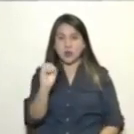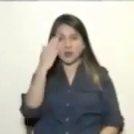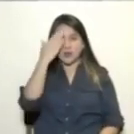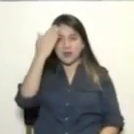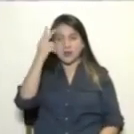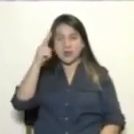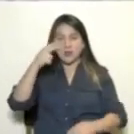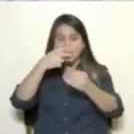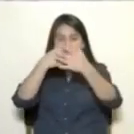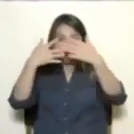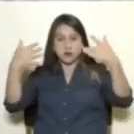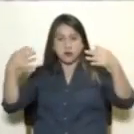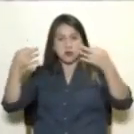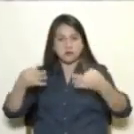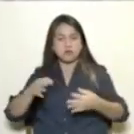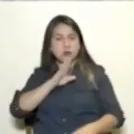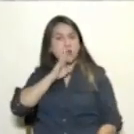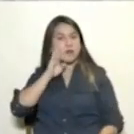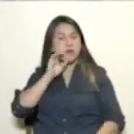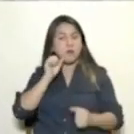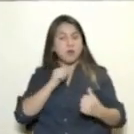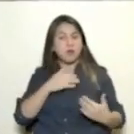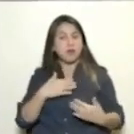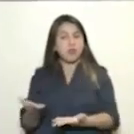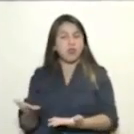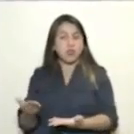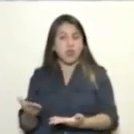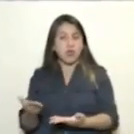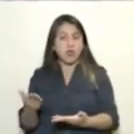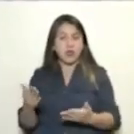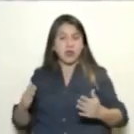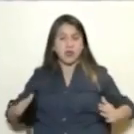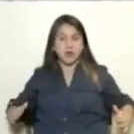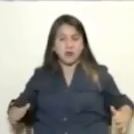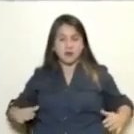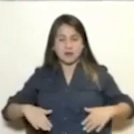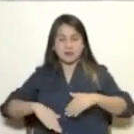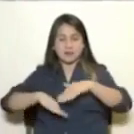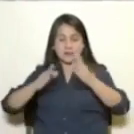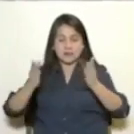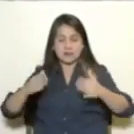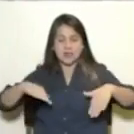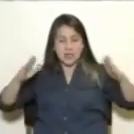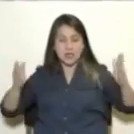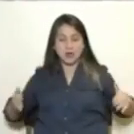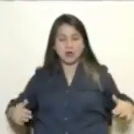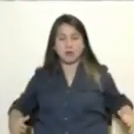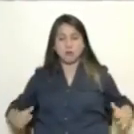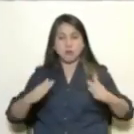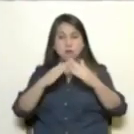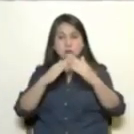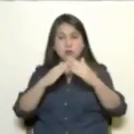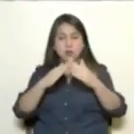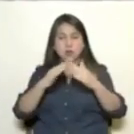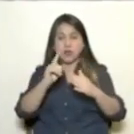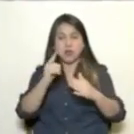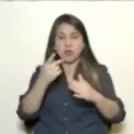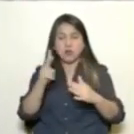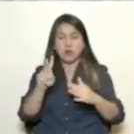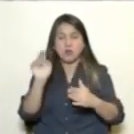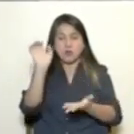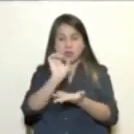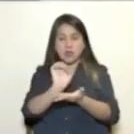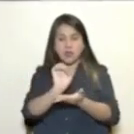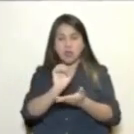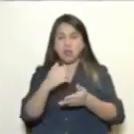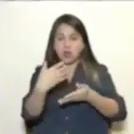cielo asegurado limpio. Les podíamos dar la punta de los cerros, porque la punta de los cerros en general no es de nadie, ni es la del Estado de Chile. Le damos